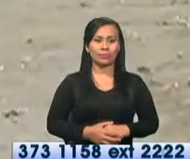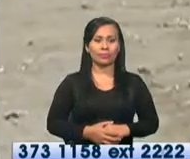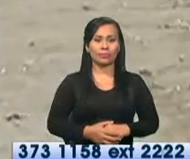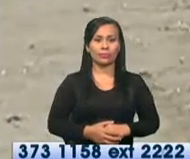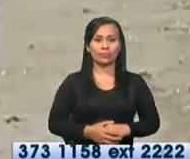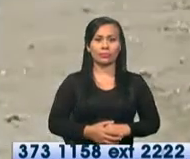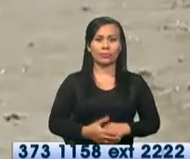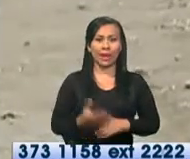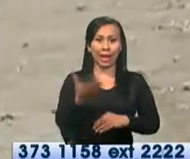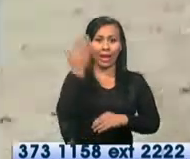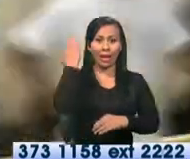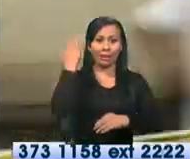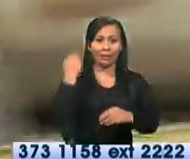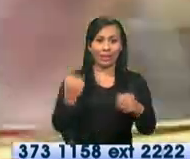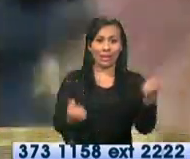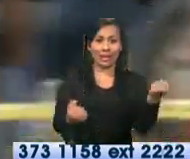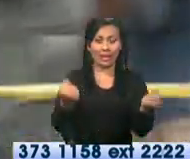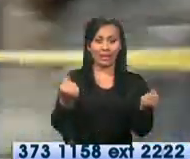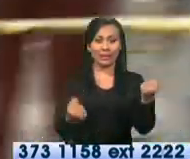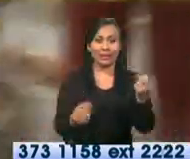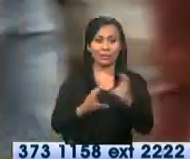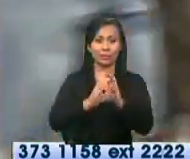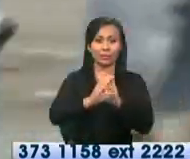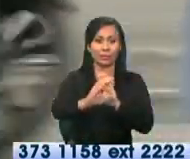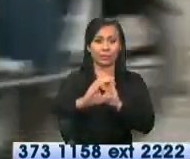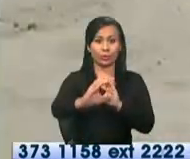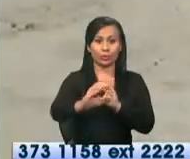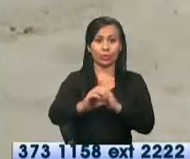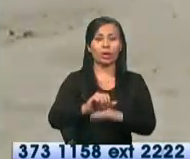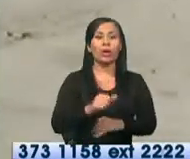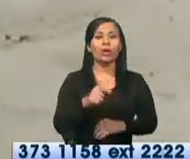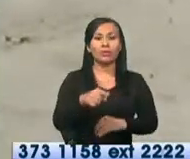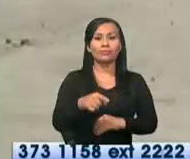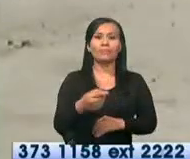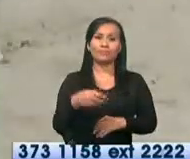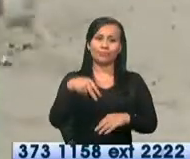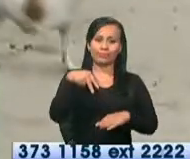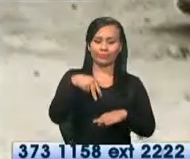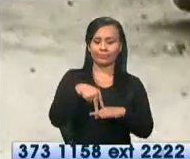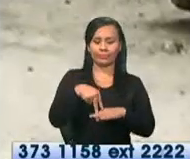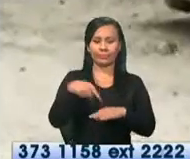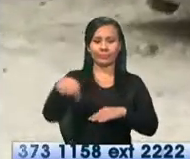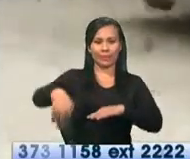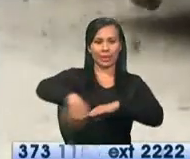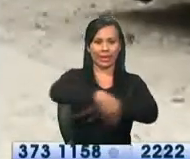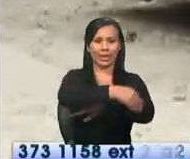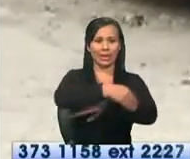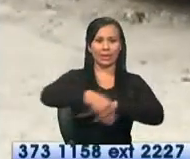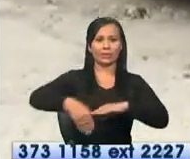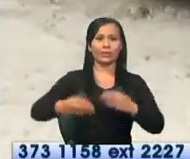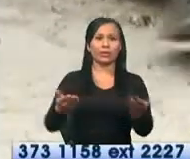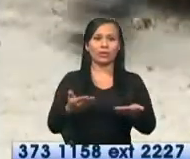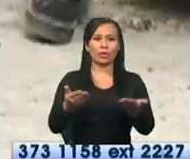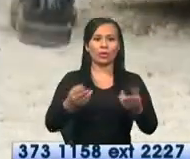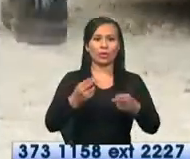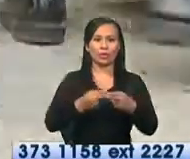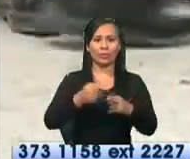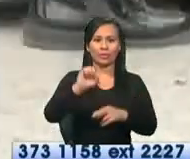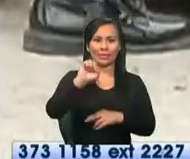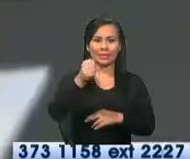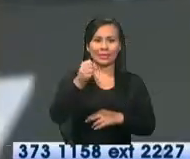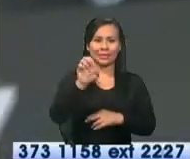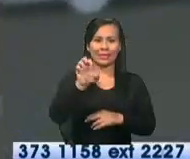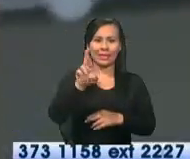El accidente ocurrió el pasado 19 de octubre. La familia se encontraba en esta calle de la segunda etapa de la cooperativa Sergio